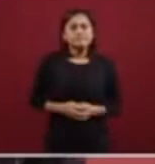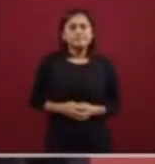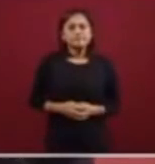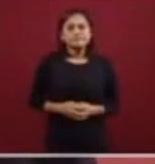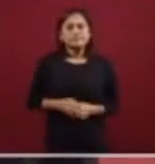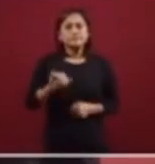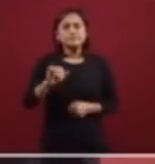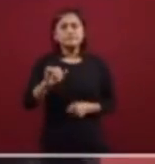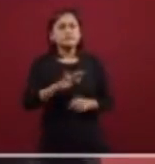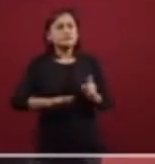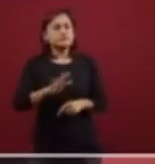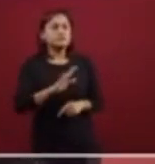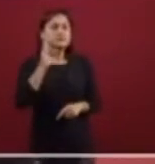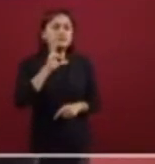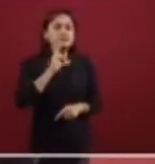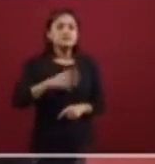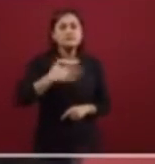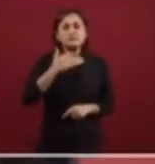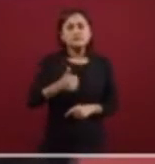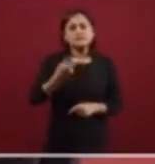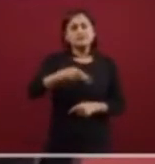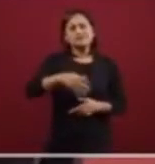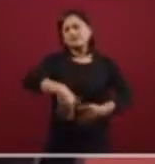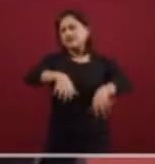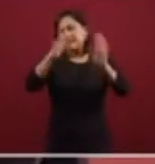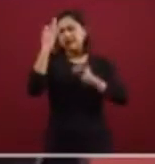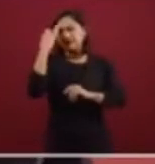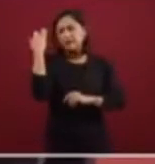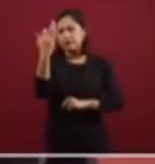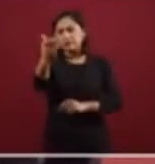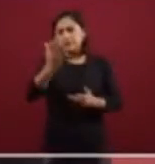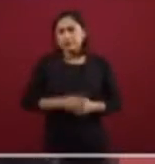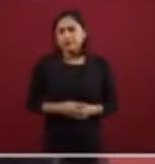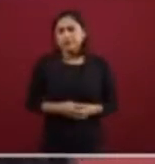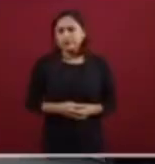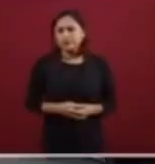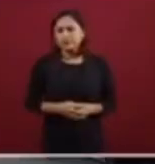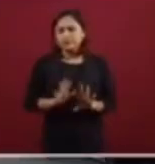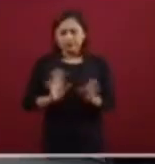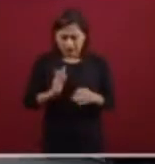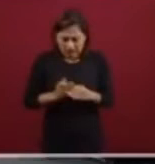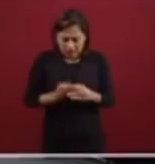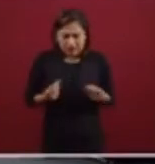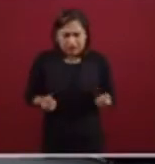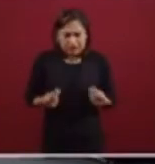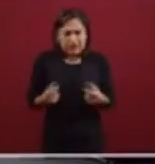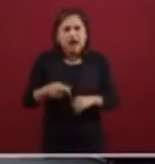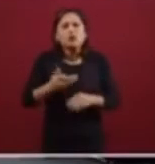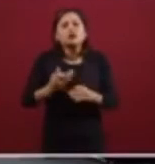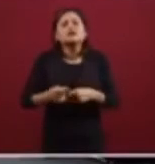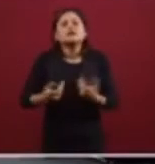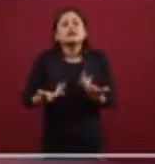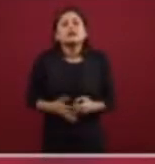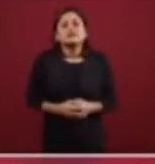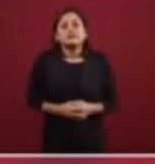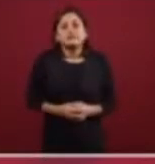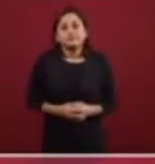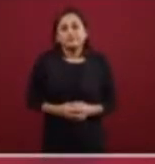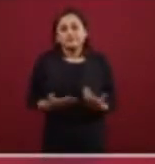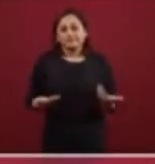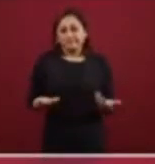procurar el bienestar, pero eso lleva mucho tiempo. Pero a ver, en lo inmediato, ¿qué? Y